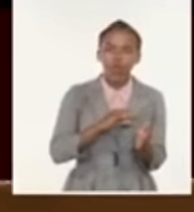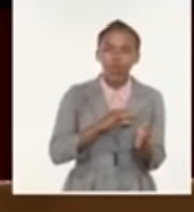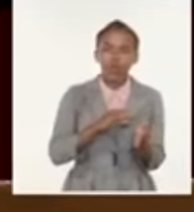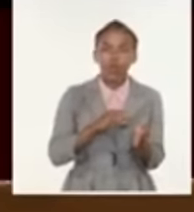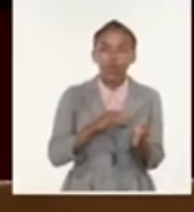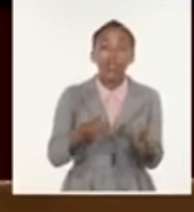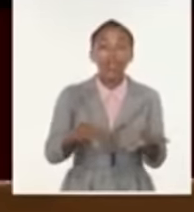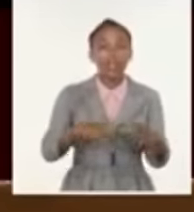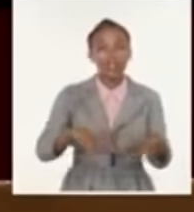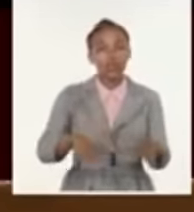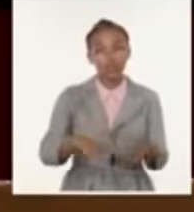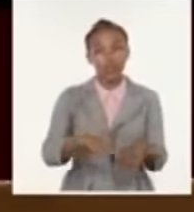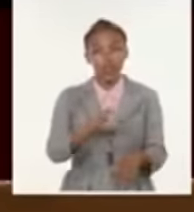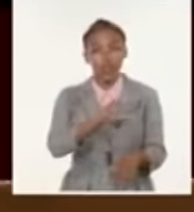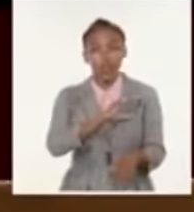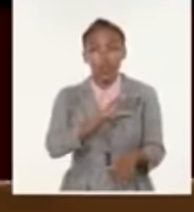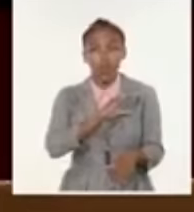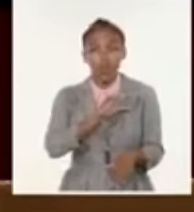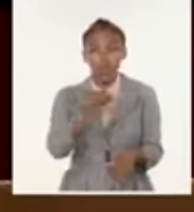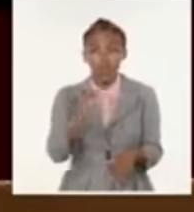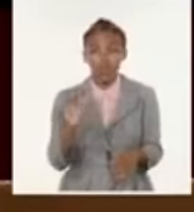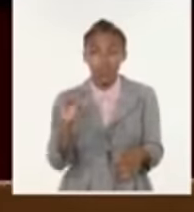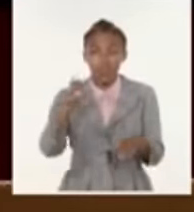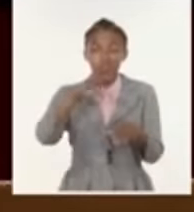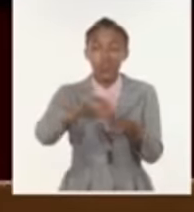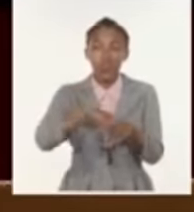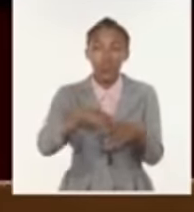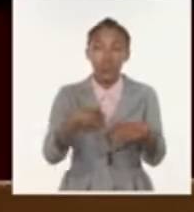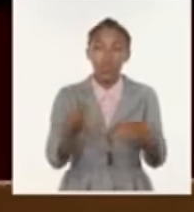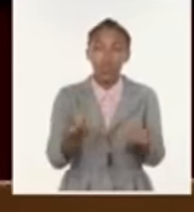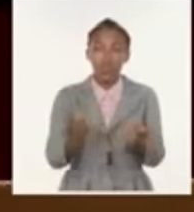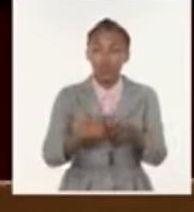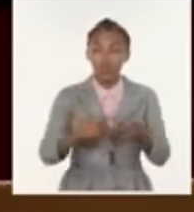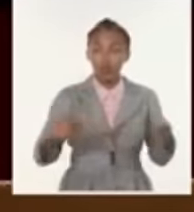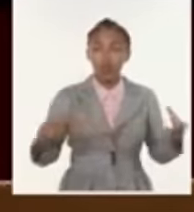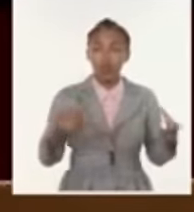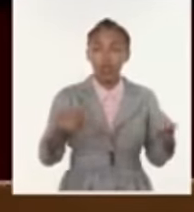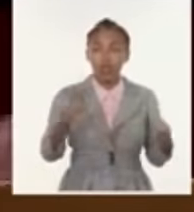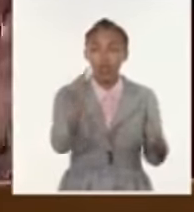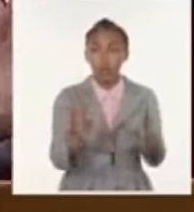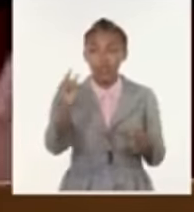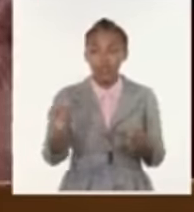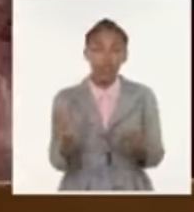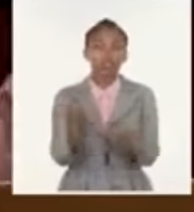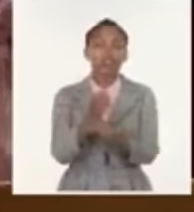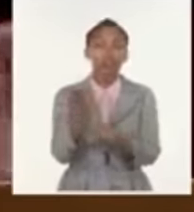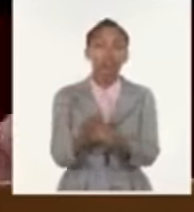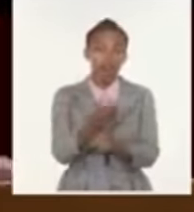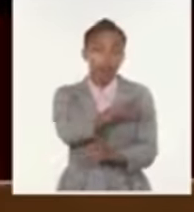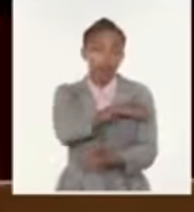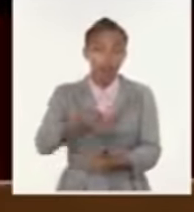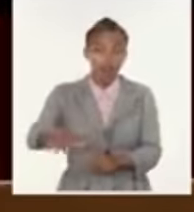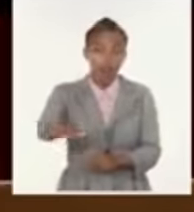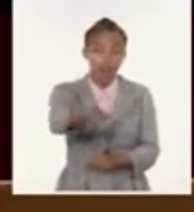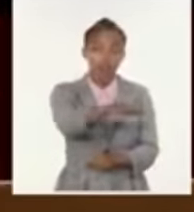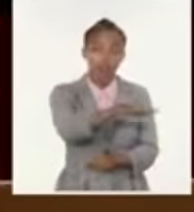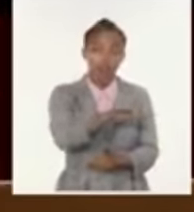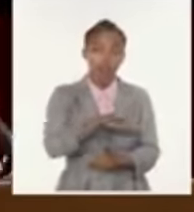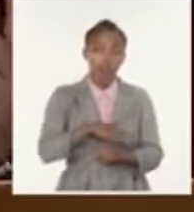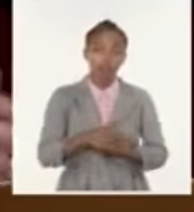salarios, incluye la mayoría de los trabajadores. Y el día que estén creadas las